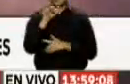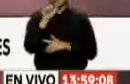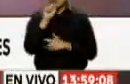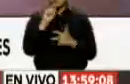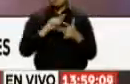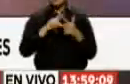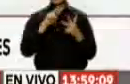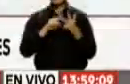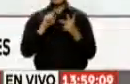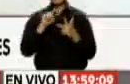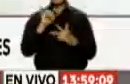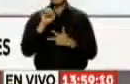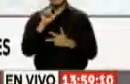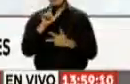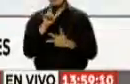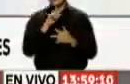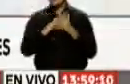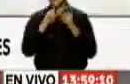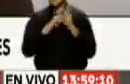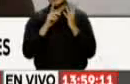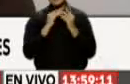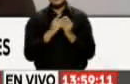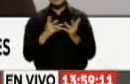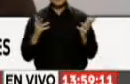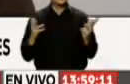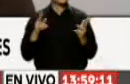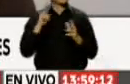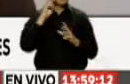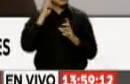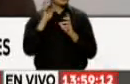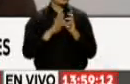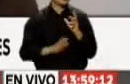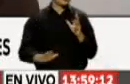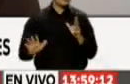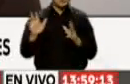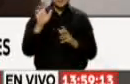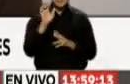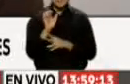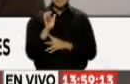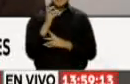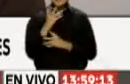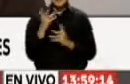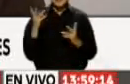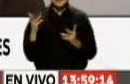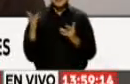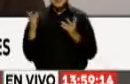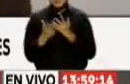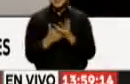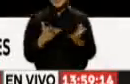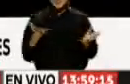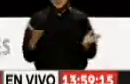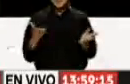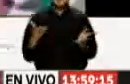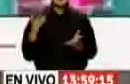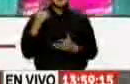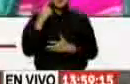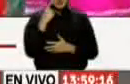del Ideal y el río Cuyes. Diferentes turistas a nivel nacional, local, que pues vayan